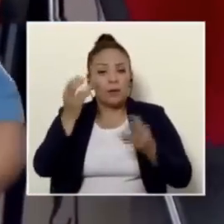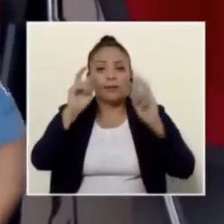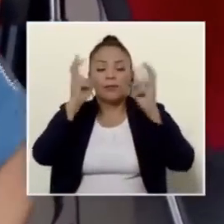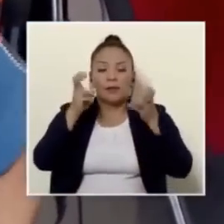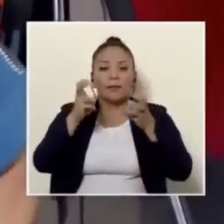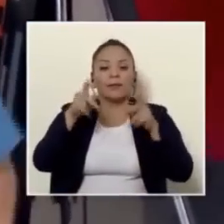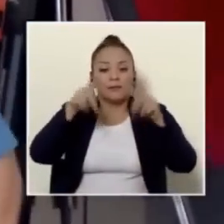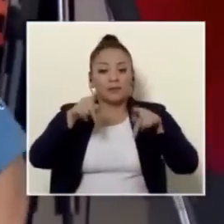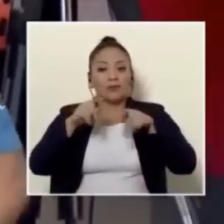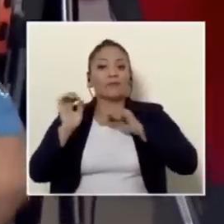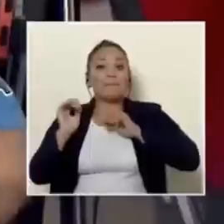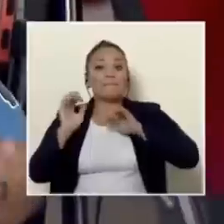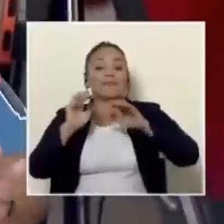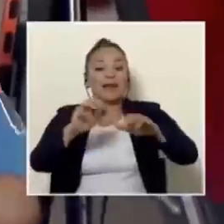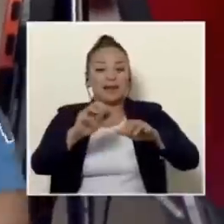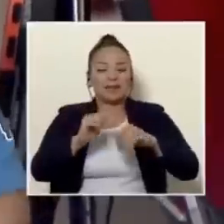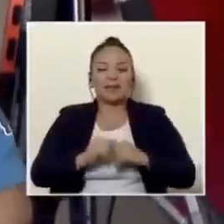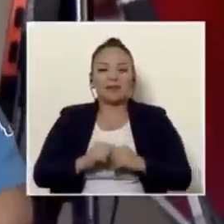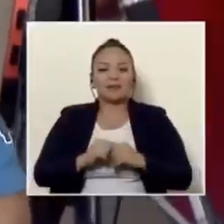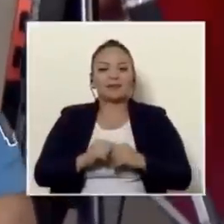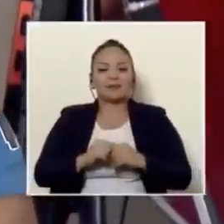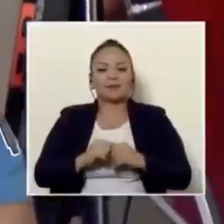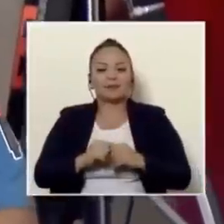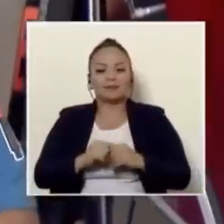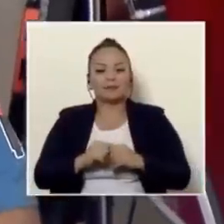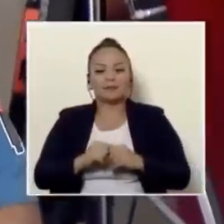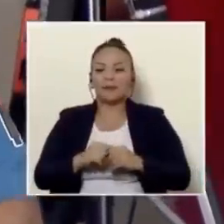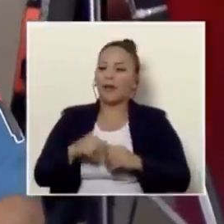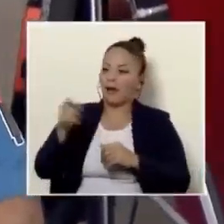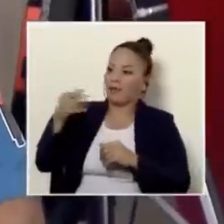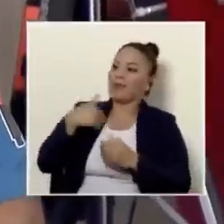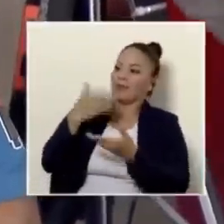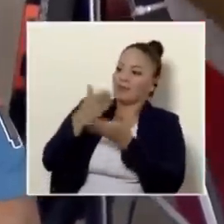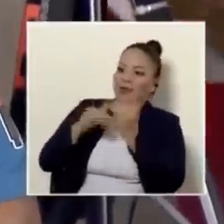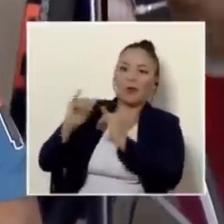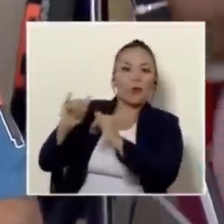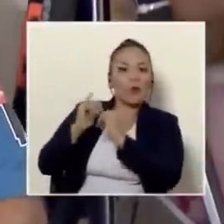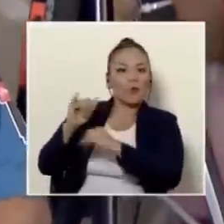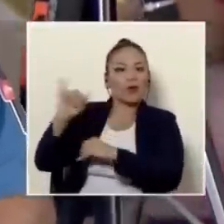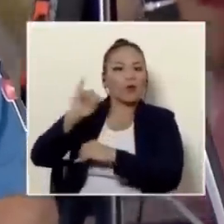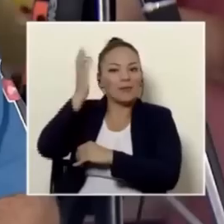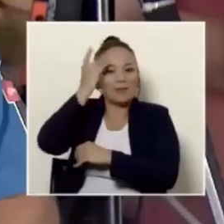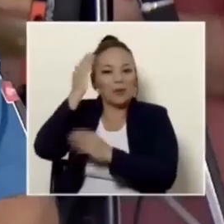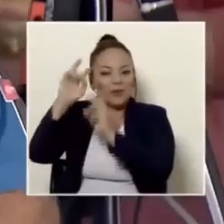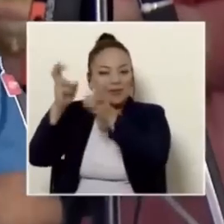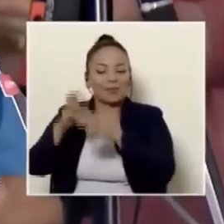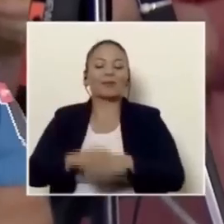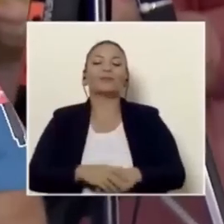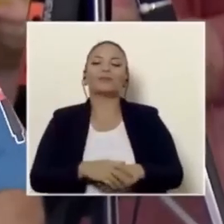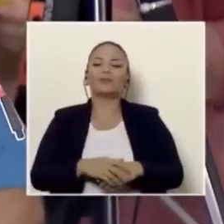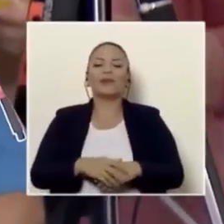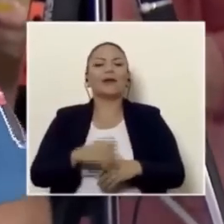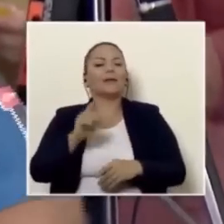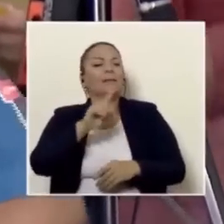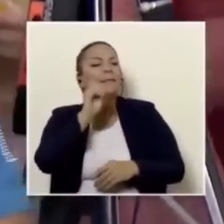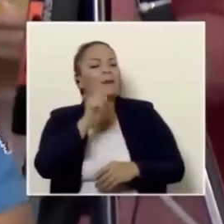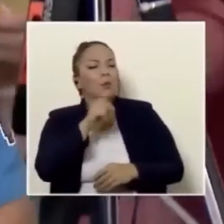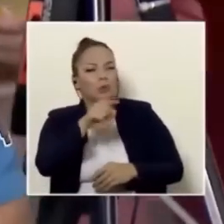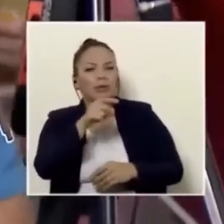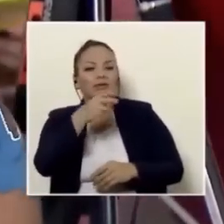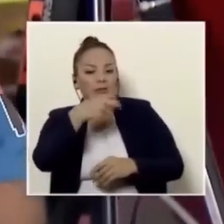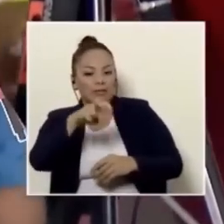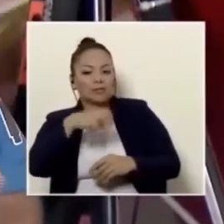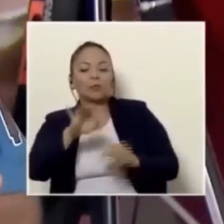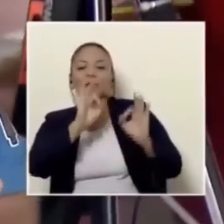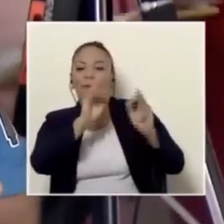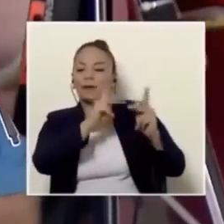con el asunto de los migrantes también. Lo del transporte está... Tenemos algo en común. Sí. Lo del transporte está perfecto, don